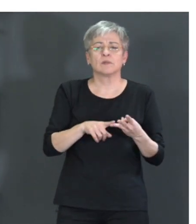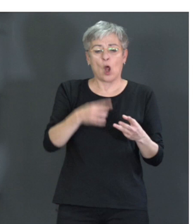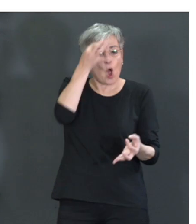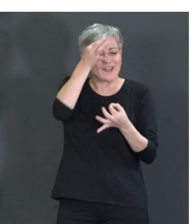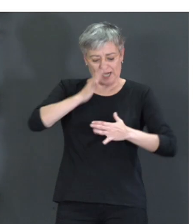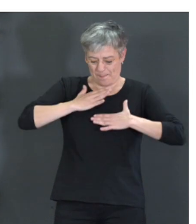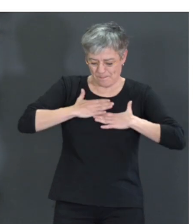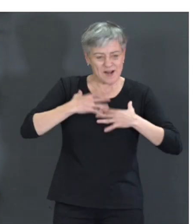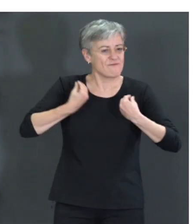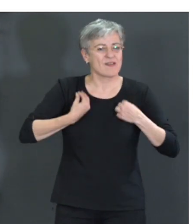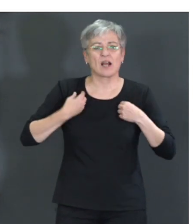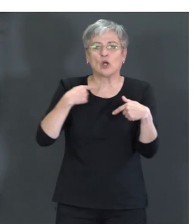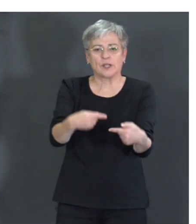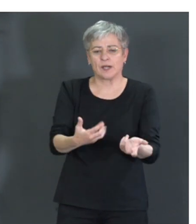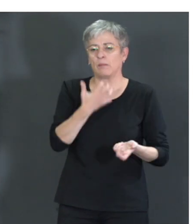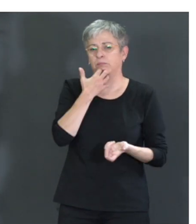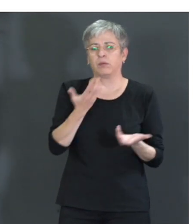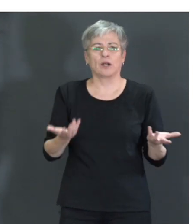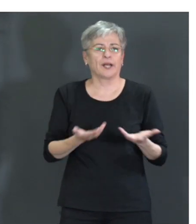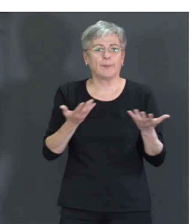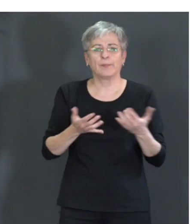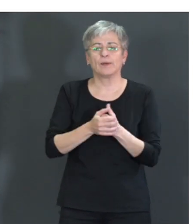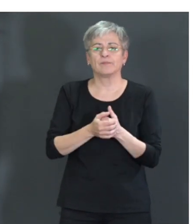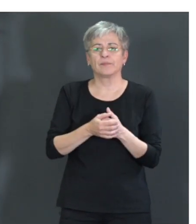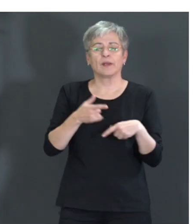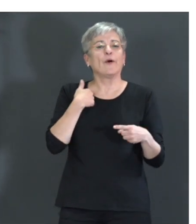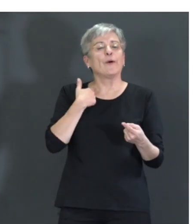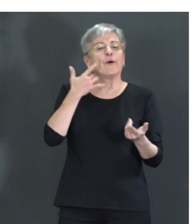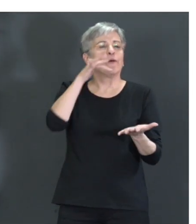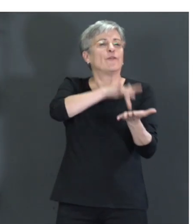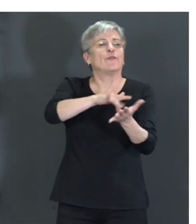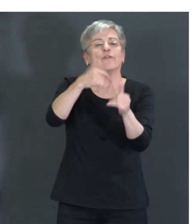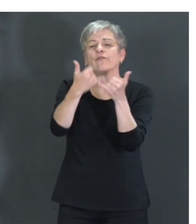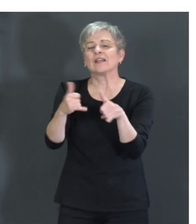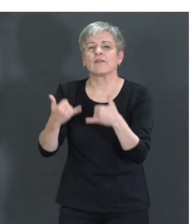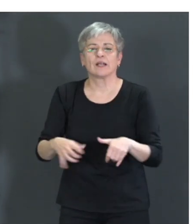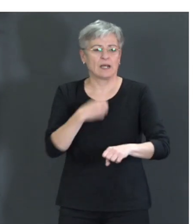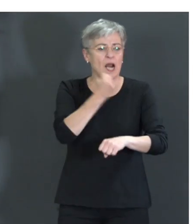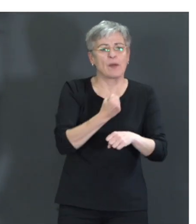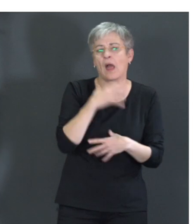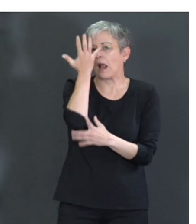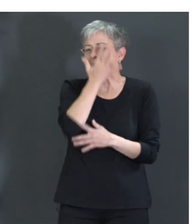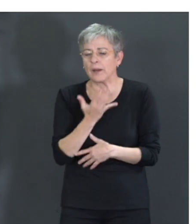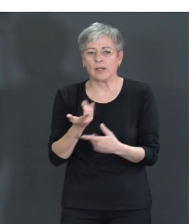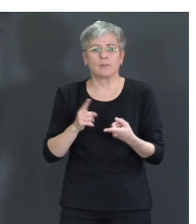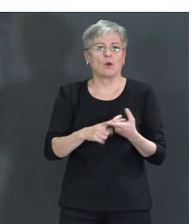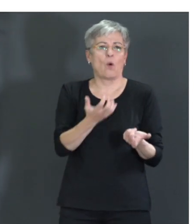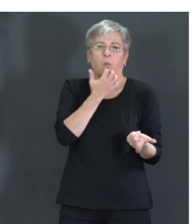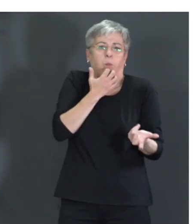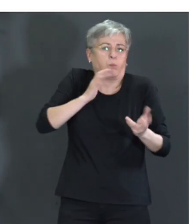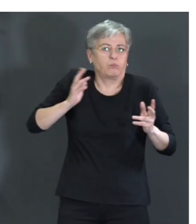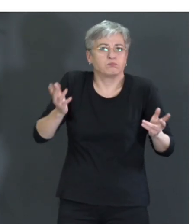nuestras vidas cotidianas, ¿no? Pues por ejemplo, señalar festividades, ¿no? Pues Navidad, carnavales, o por